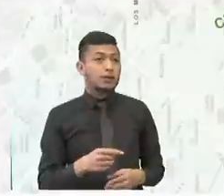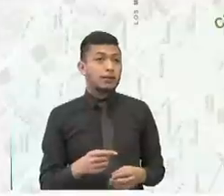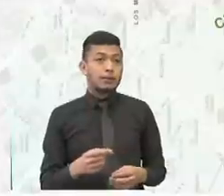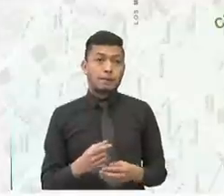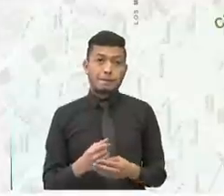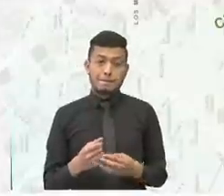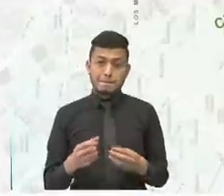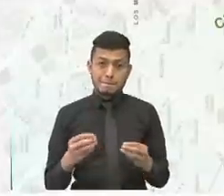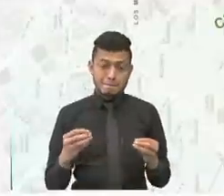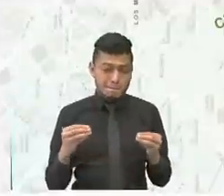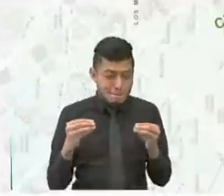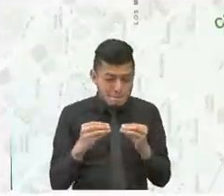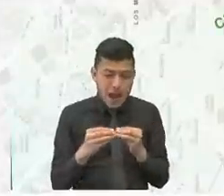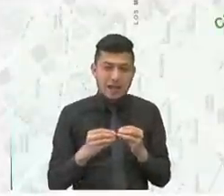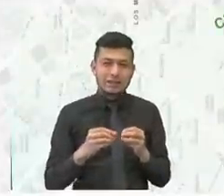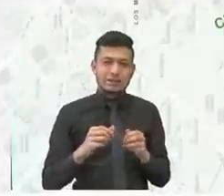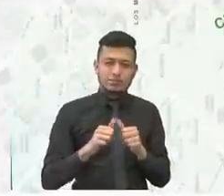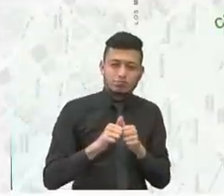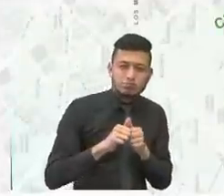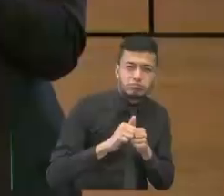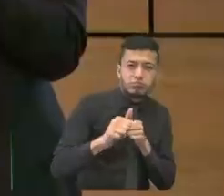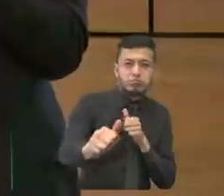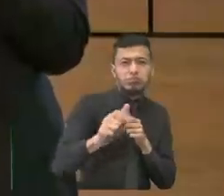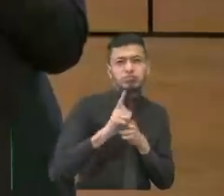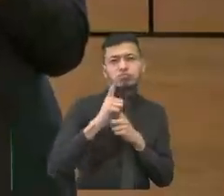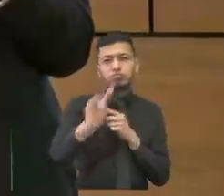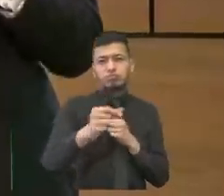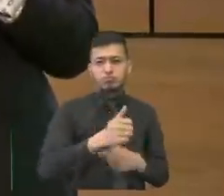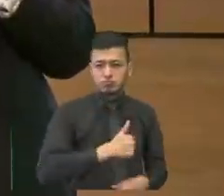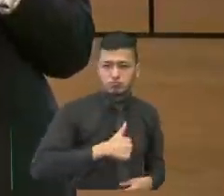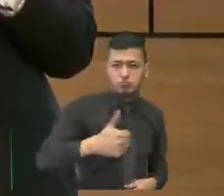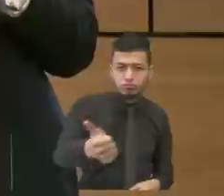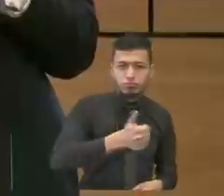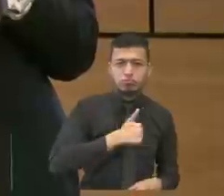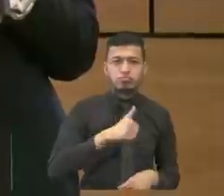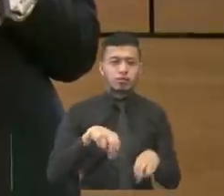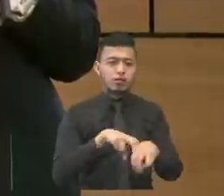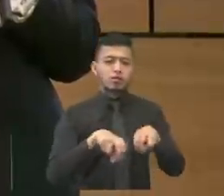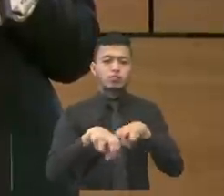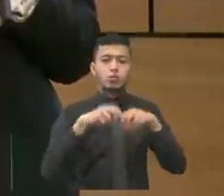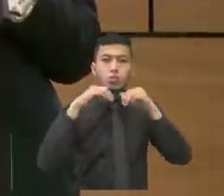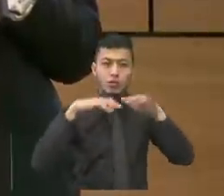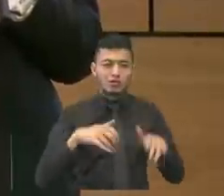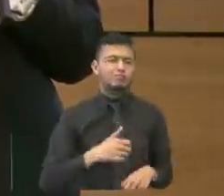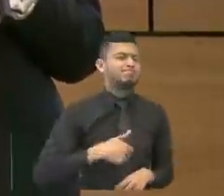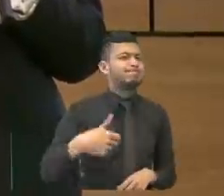en viajes largos de movilidad pública, de transporte público.